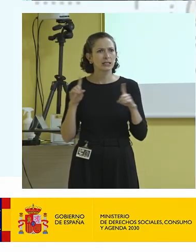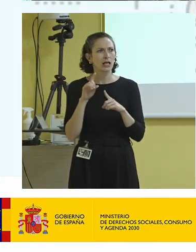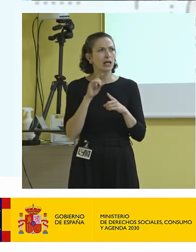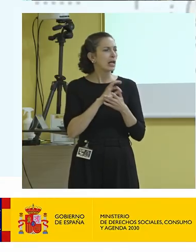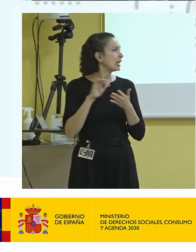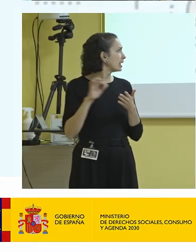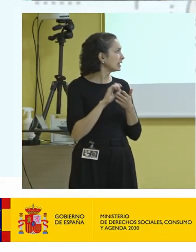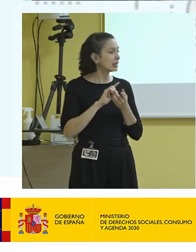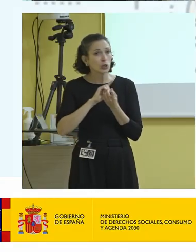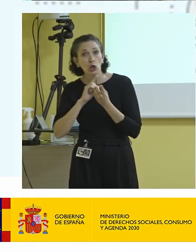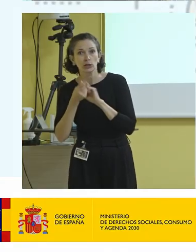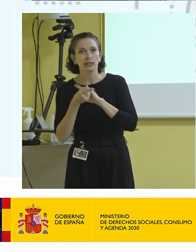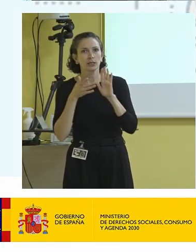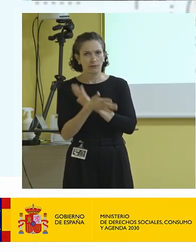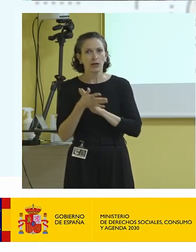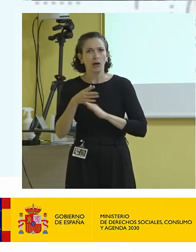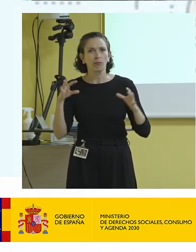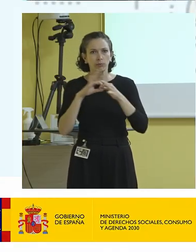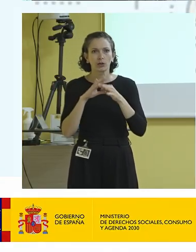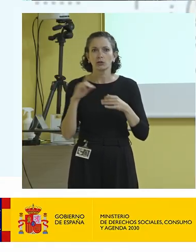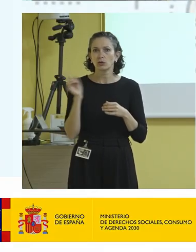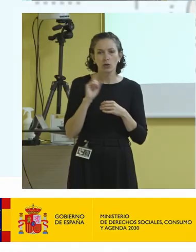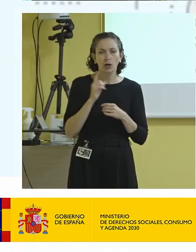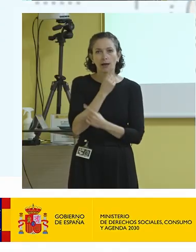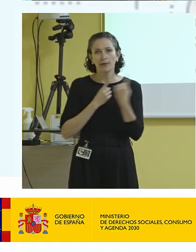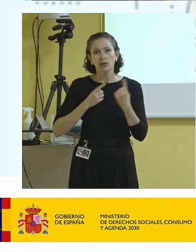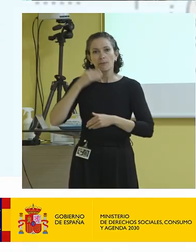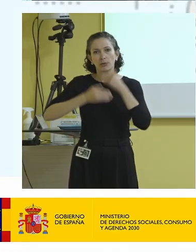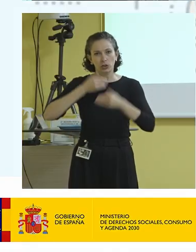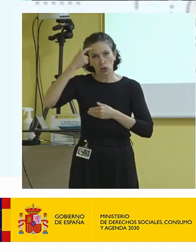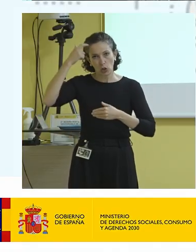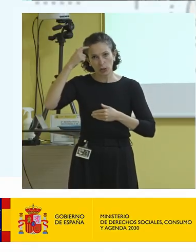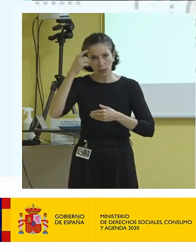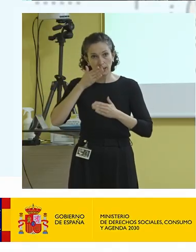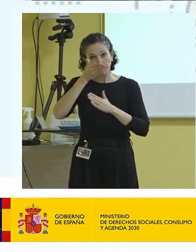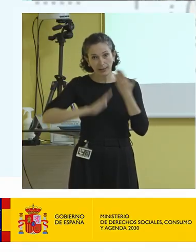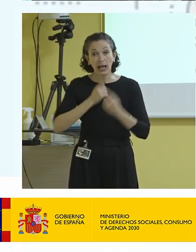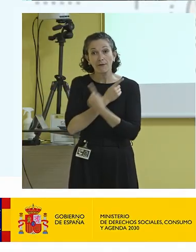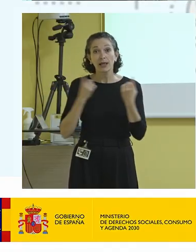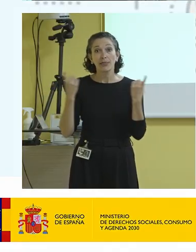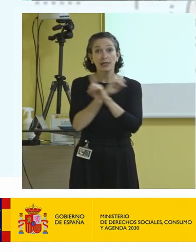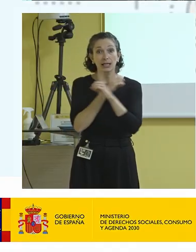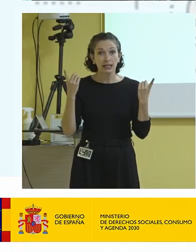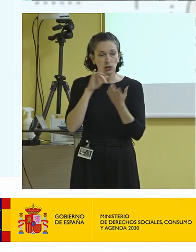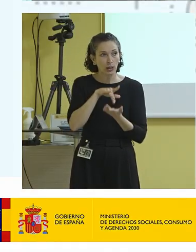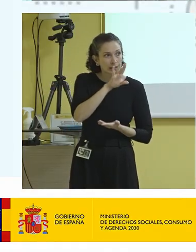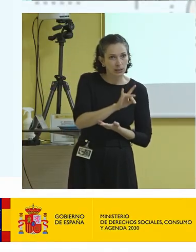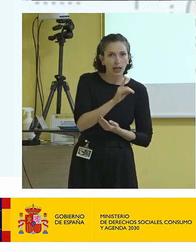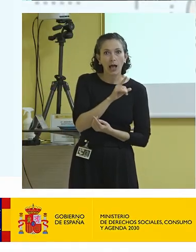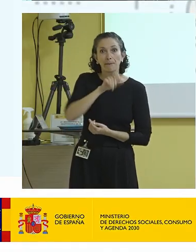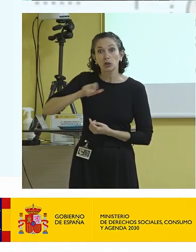letras rotadas tiene que ver con procesos de cognición espacial que a veces están o no en la dislexia. No es un signo como tal. Y hay gente que diagnostica con